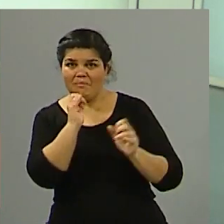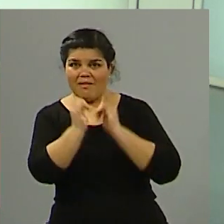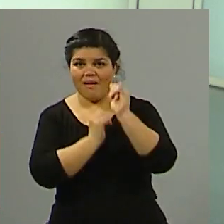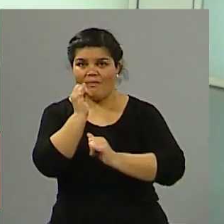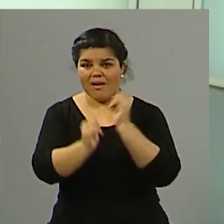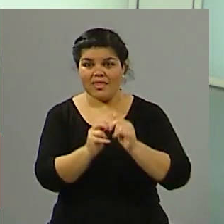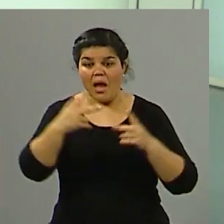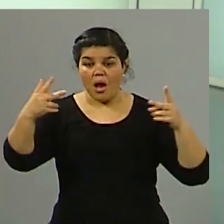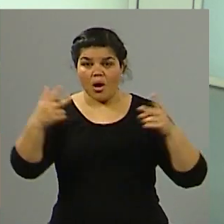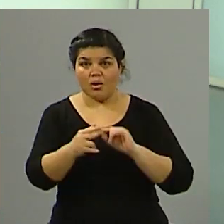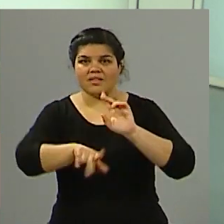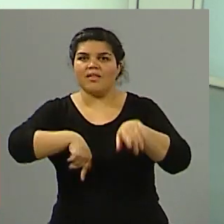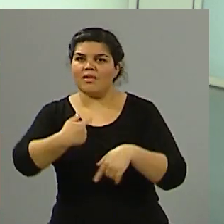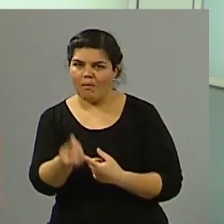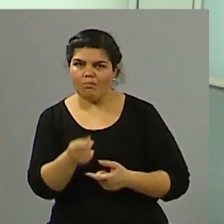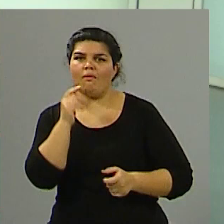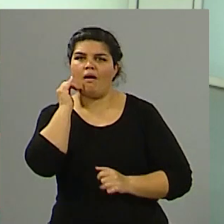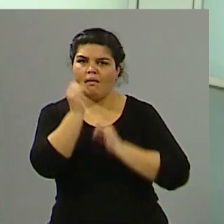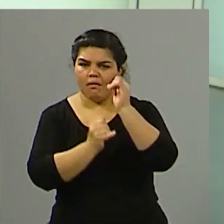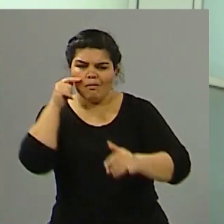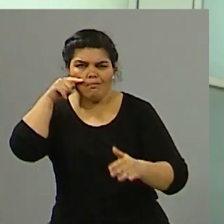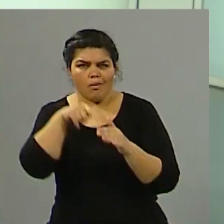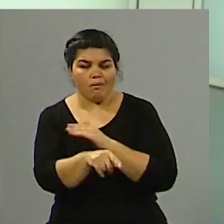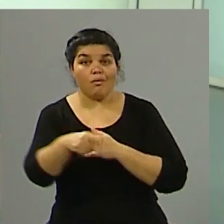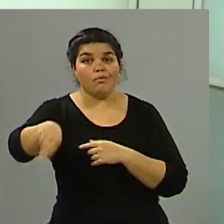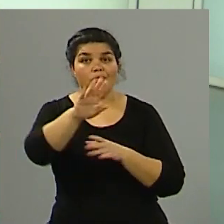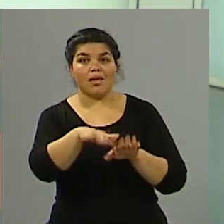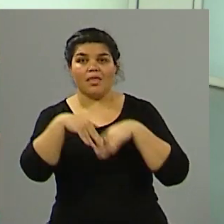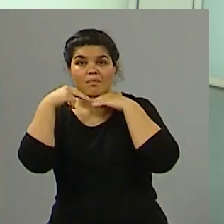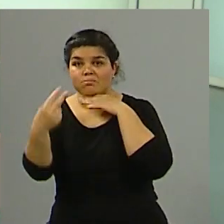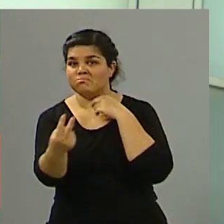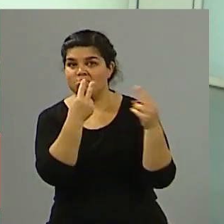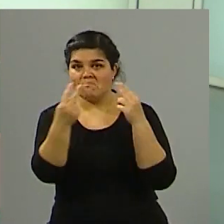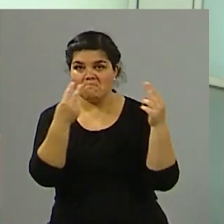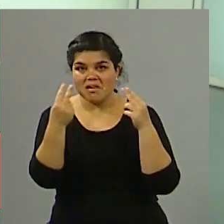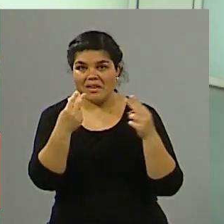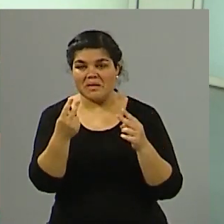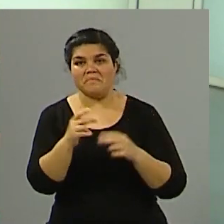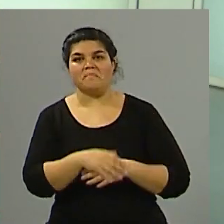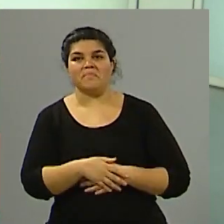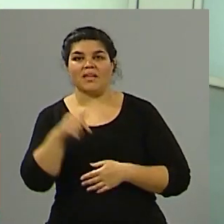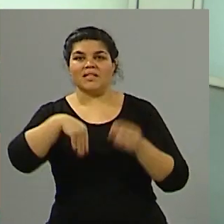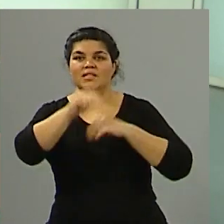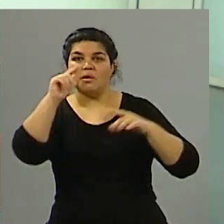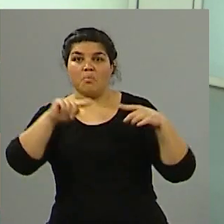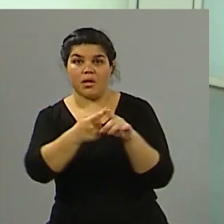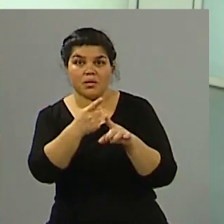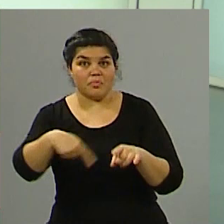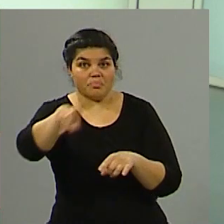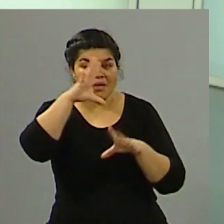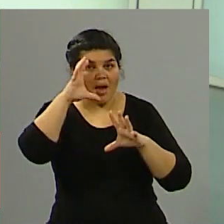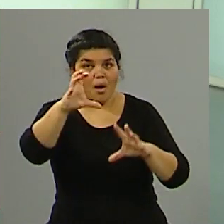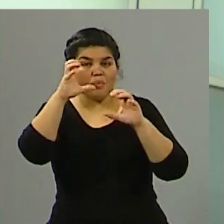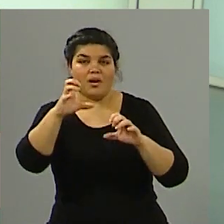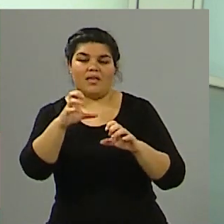son temas que nos importan a todos y queremos que se queden ahí del otro lado. Así es que no se muevan, esto es Chat Político. Recuerden que estamos en